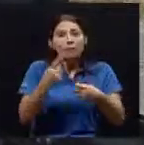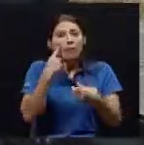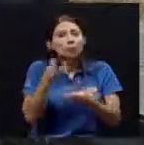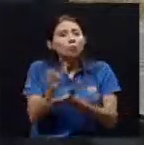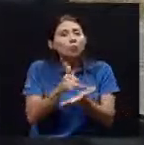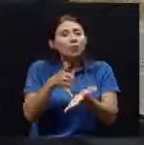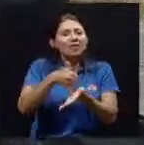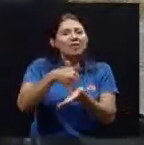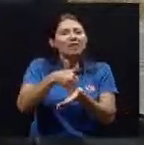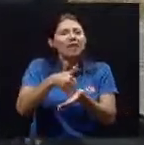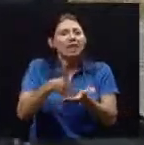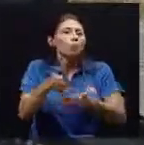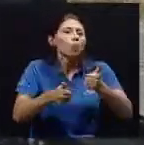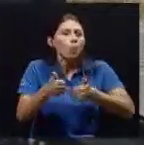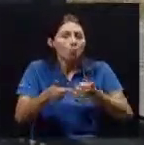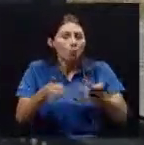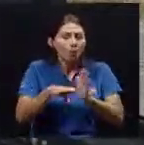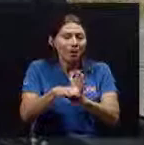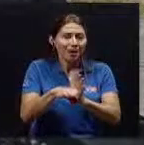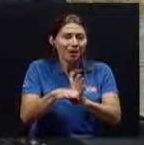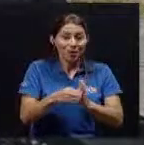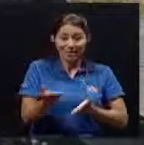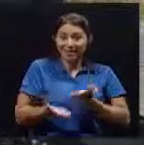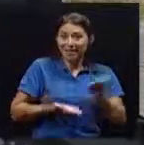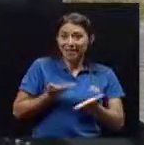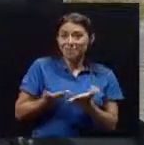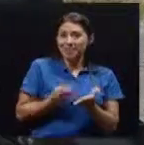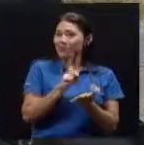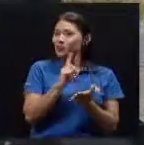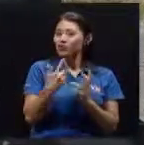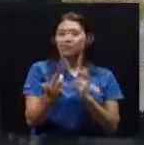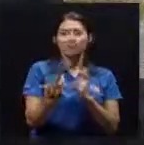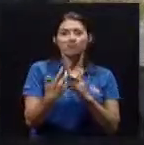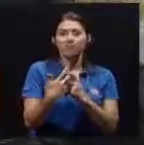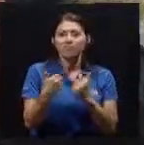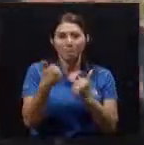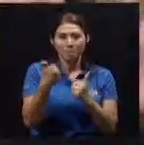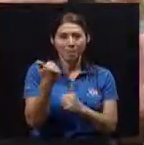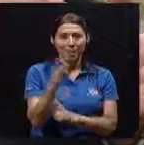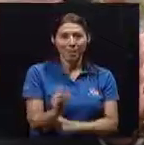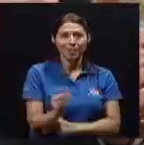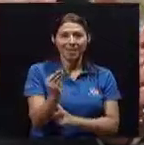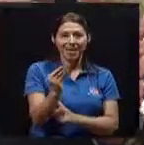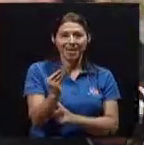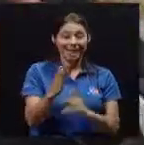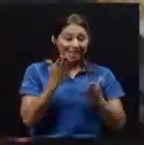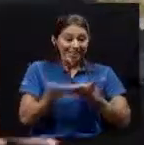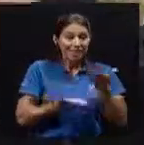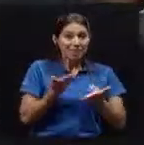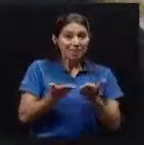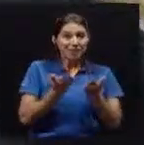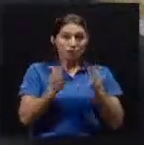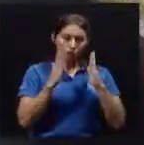tenemos es que los servicios no son amigables para adolescentes, o sea, están desarrollados como para niños, ¿verdad?